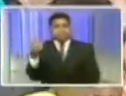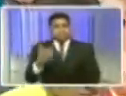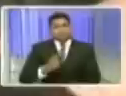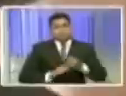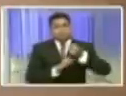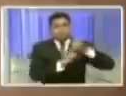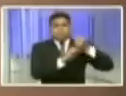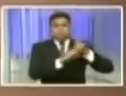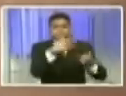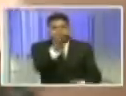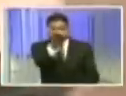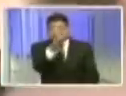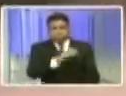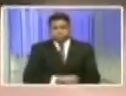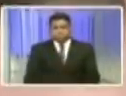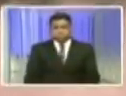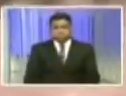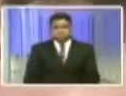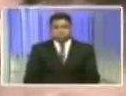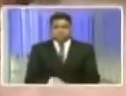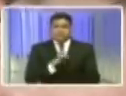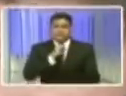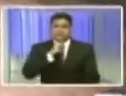en eso?